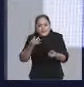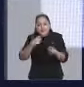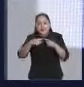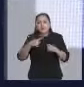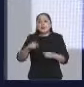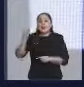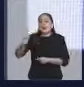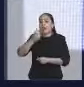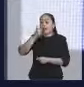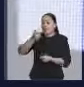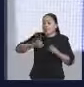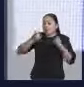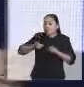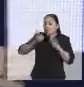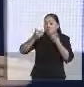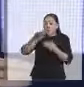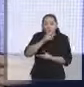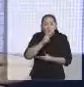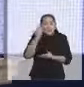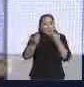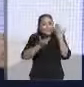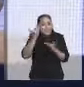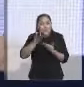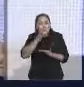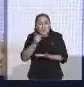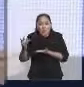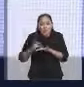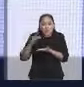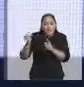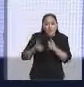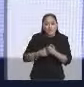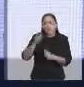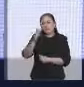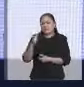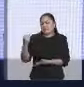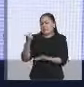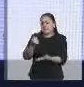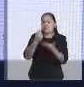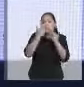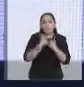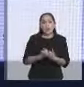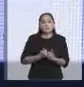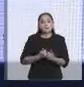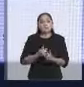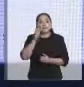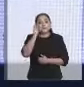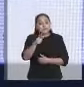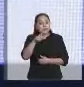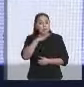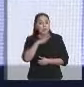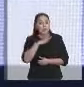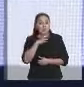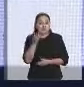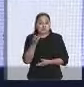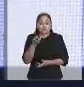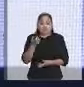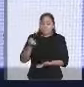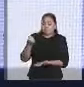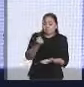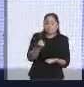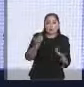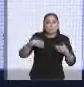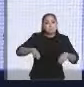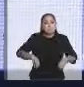una beca, el campo abandonado. Y la respuesta es que no hay presupuesto. No, sí hay dinero. El problema es que se roban el presupuesto